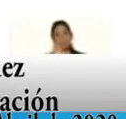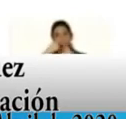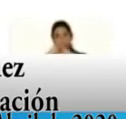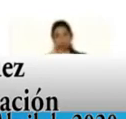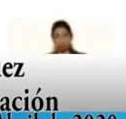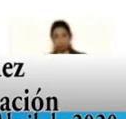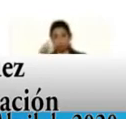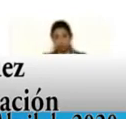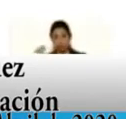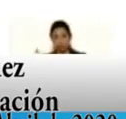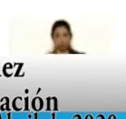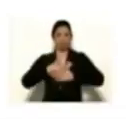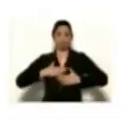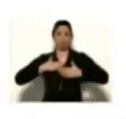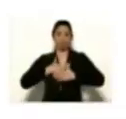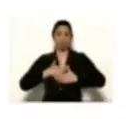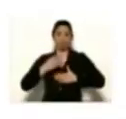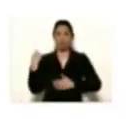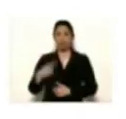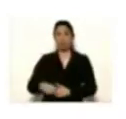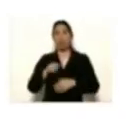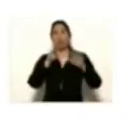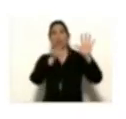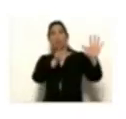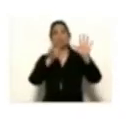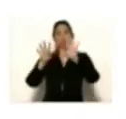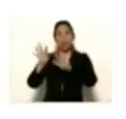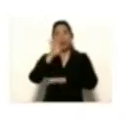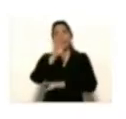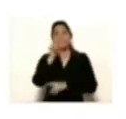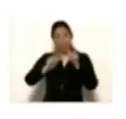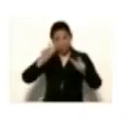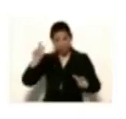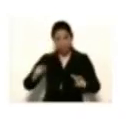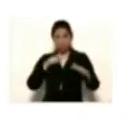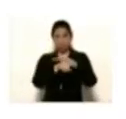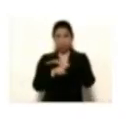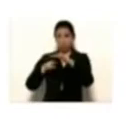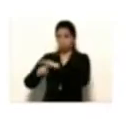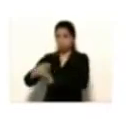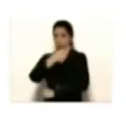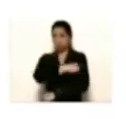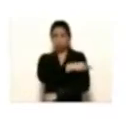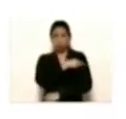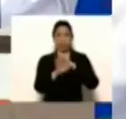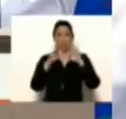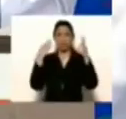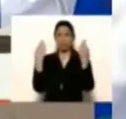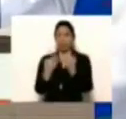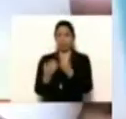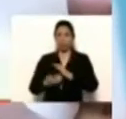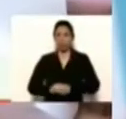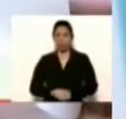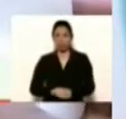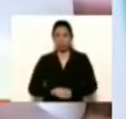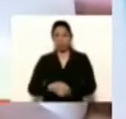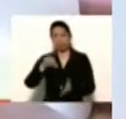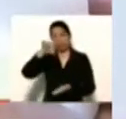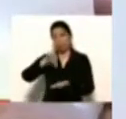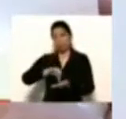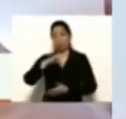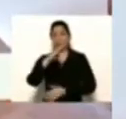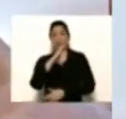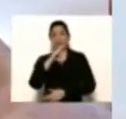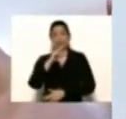pacientes recuperados. Tenemos 89 pacientes ingresados en hospitales, tengan síntomas o no. En centro de diagnóstico